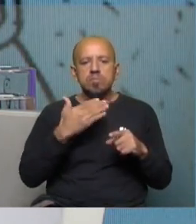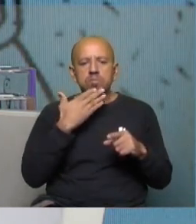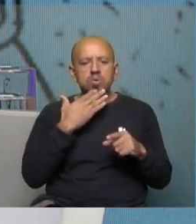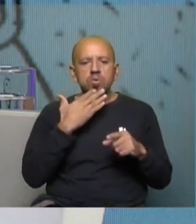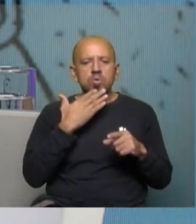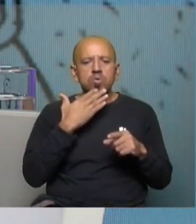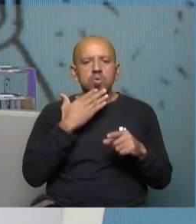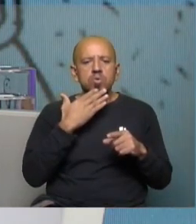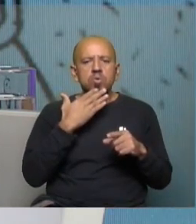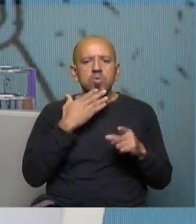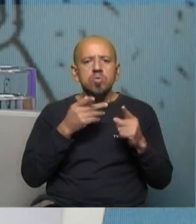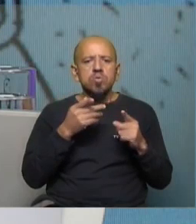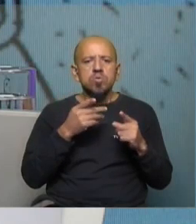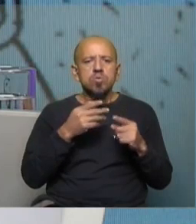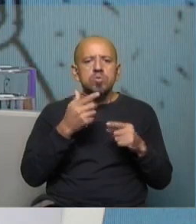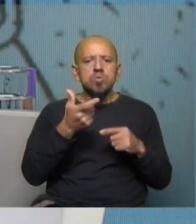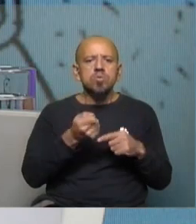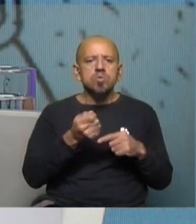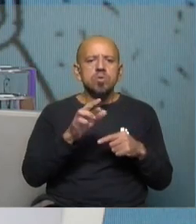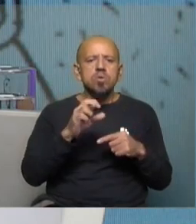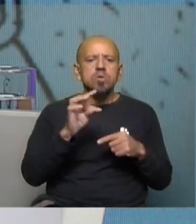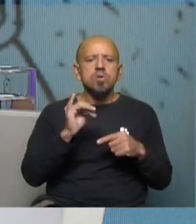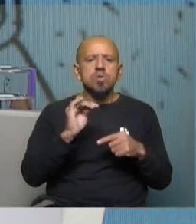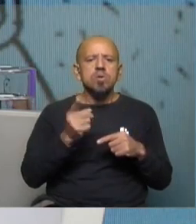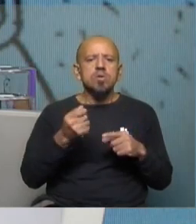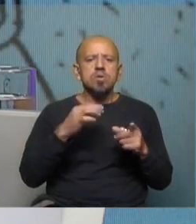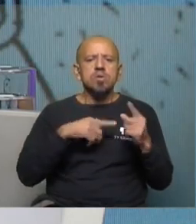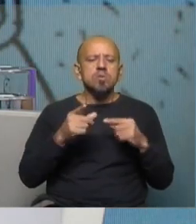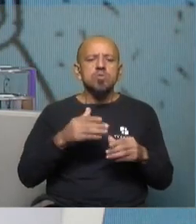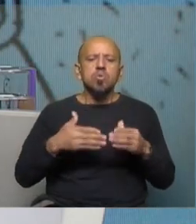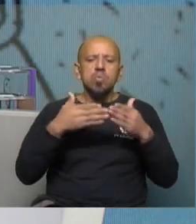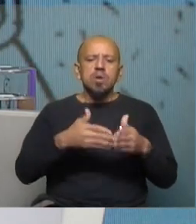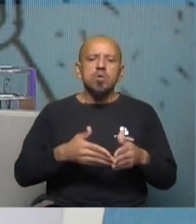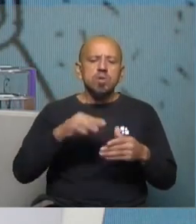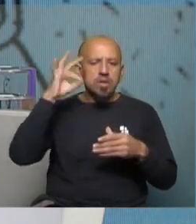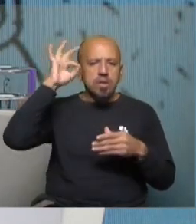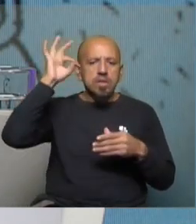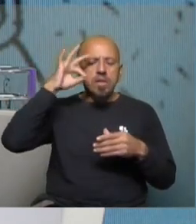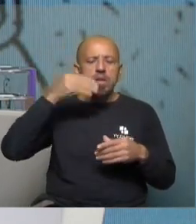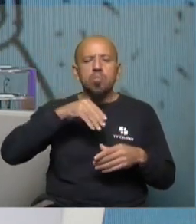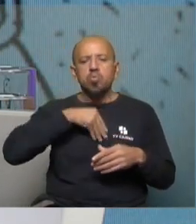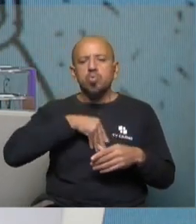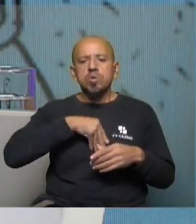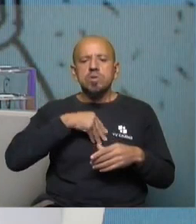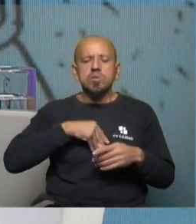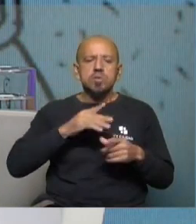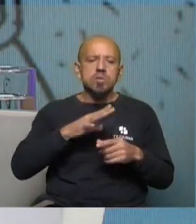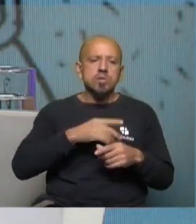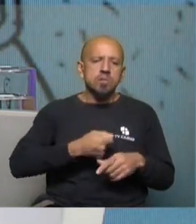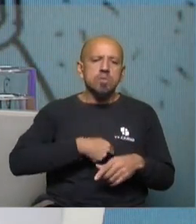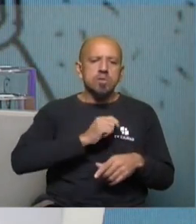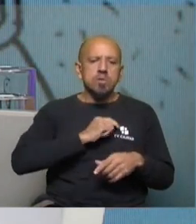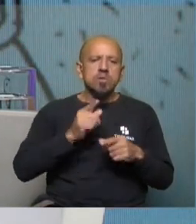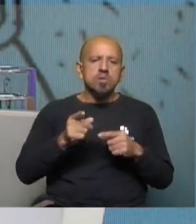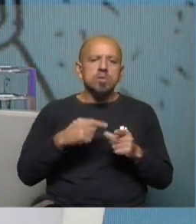si a Joaquín artigas lo habrá traído algún barco inglés o portugués también estaba había españoles y demás Pero